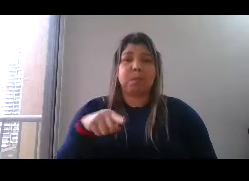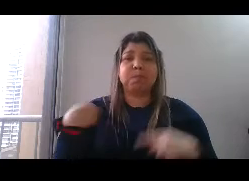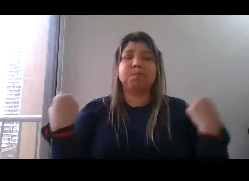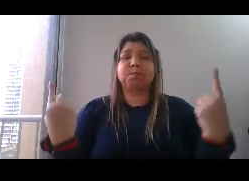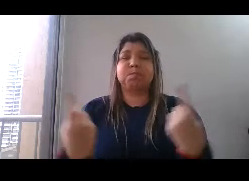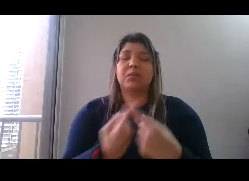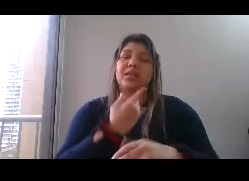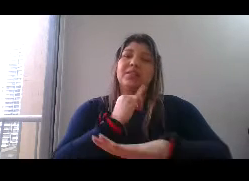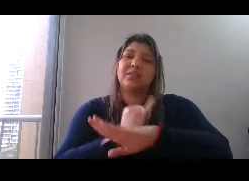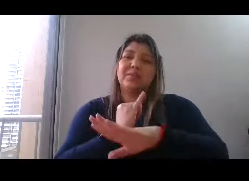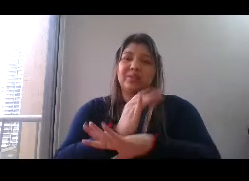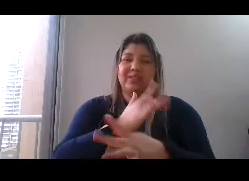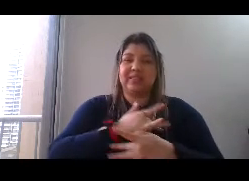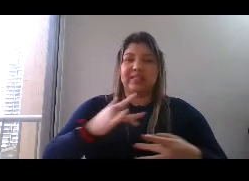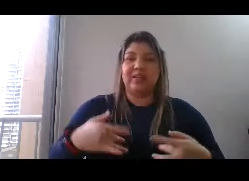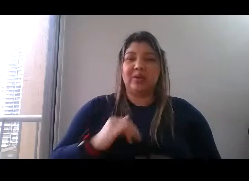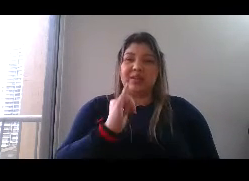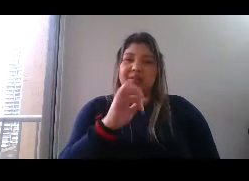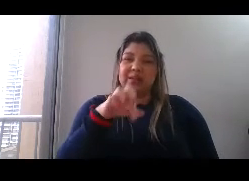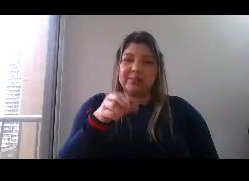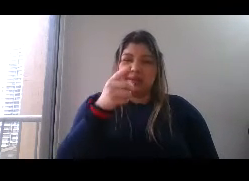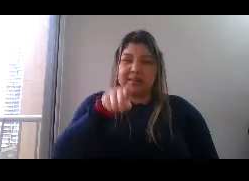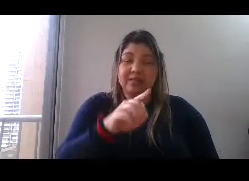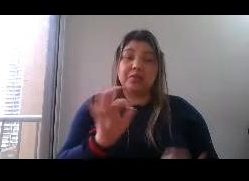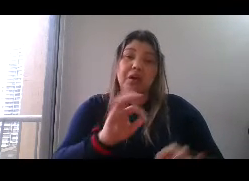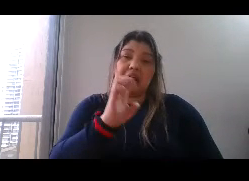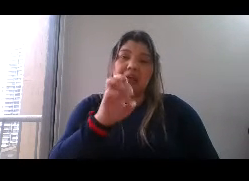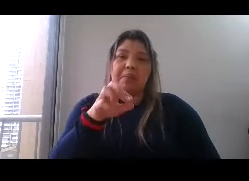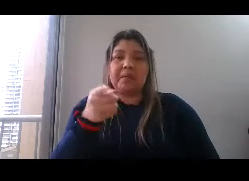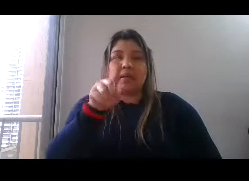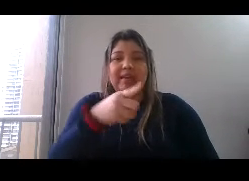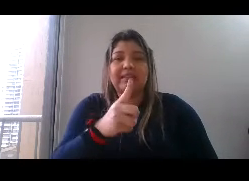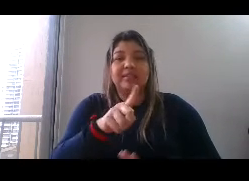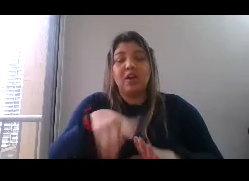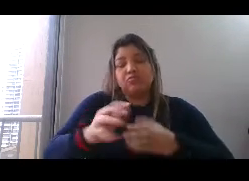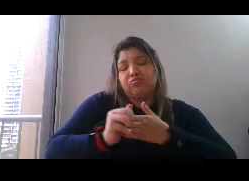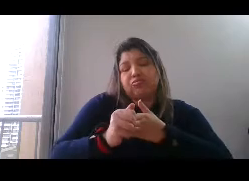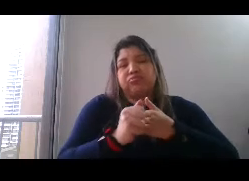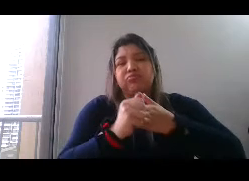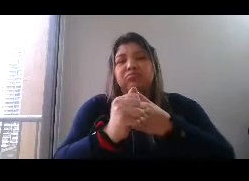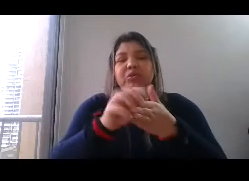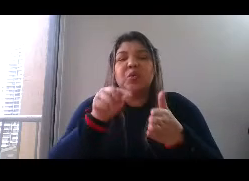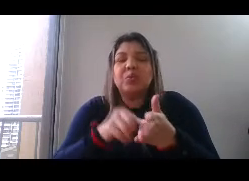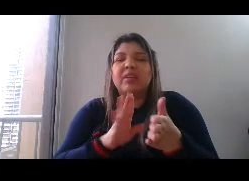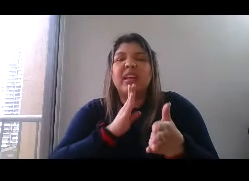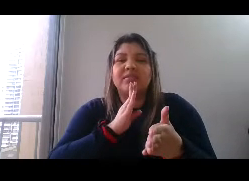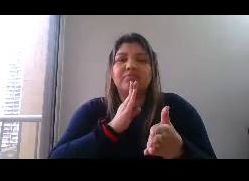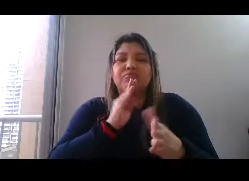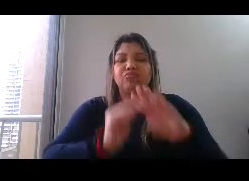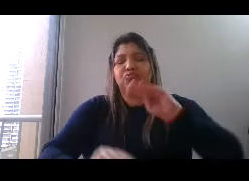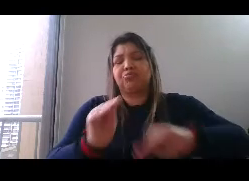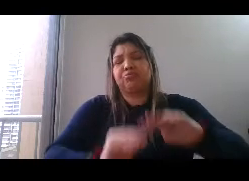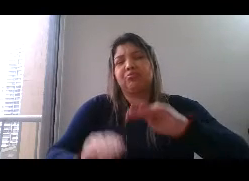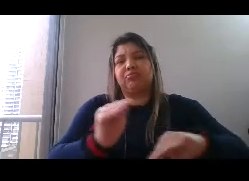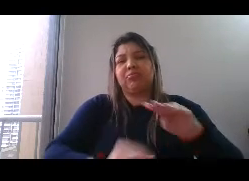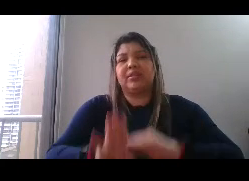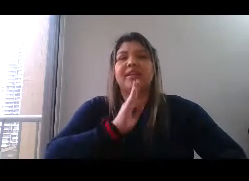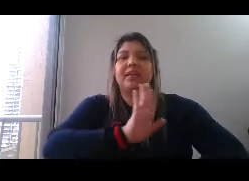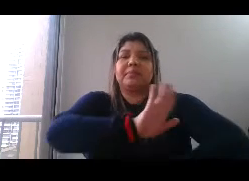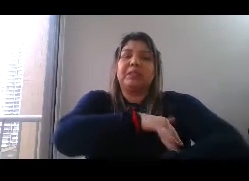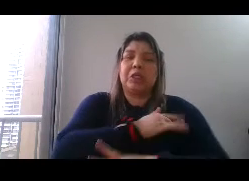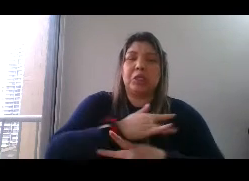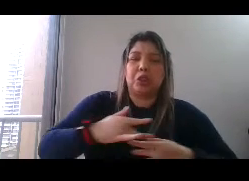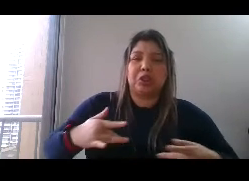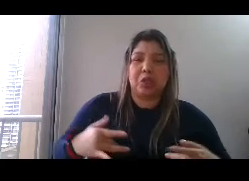es importante que toda esta guía que ha emitido el Ministerio de Salud y la Protección Social, que ha establecido el Instituto Nacional